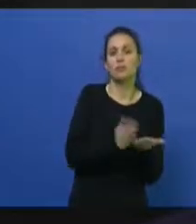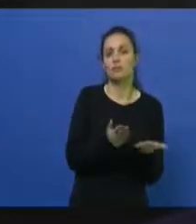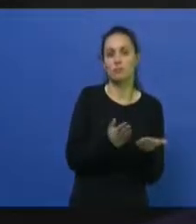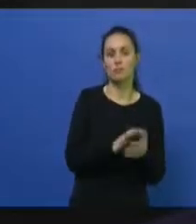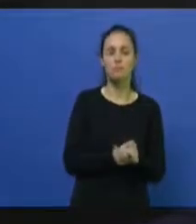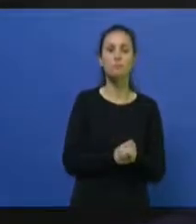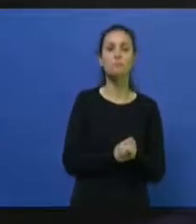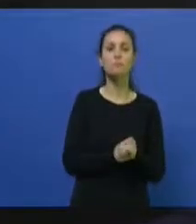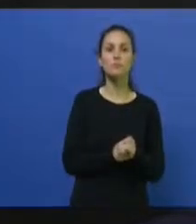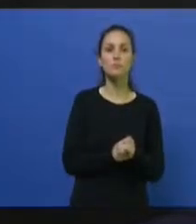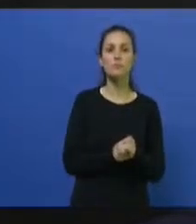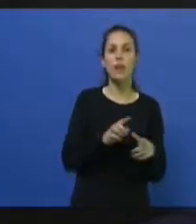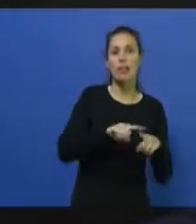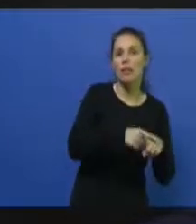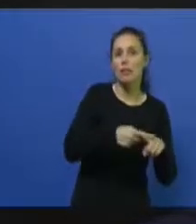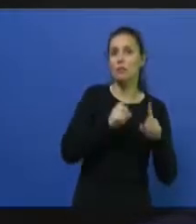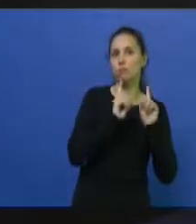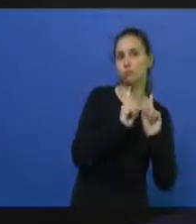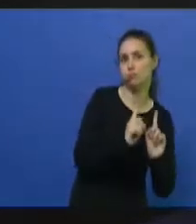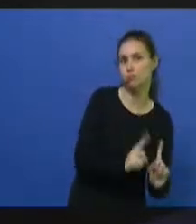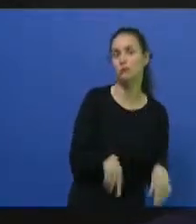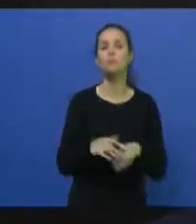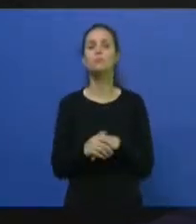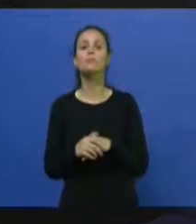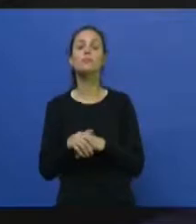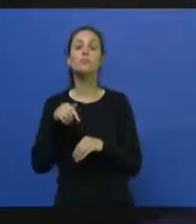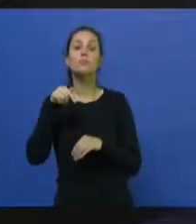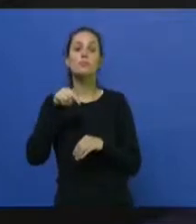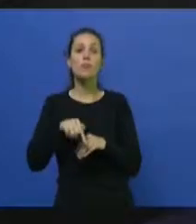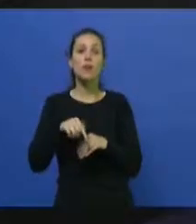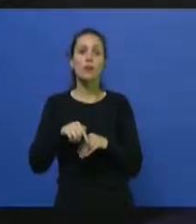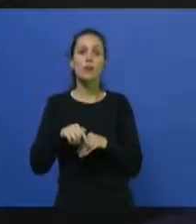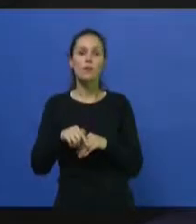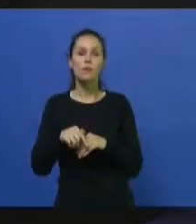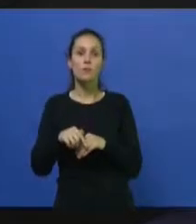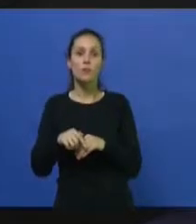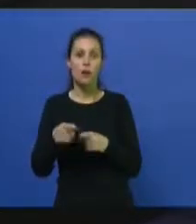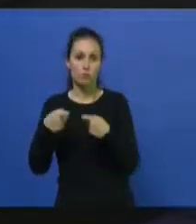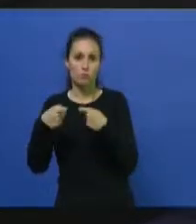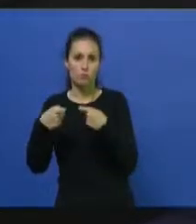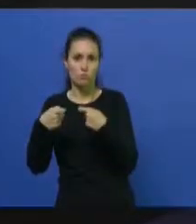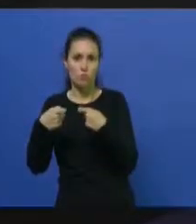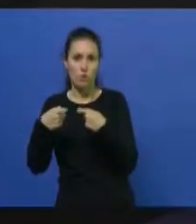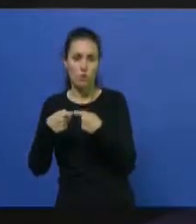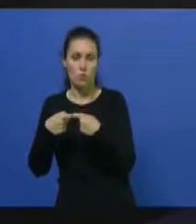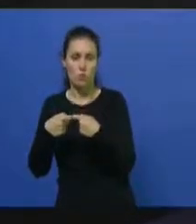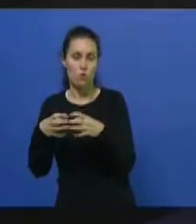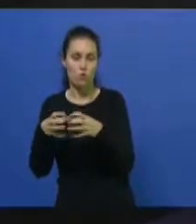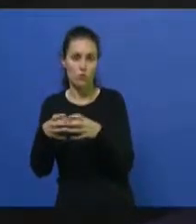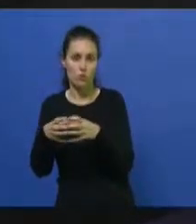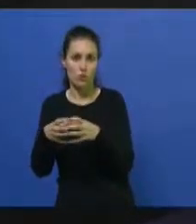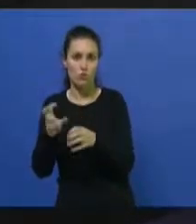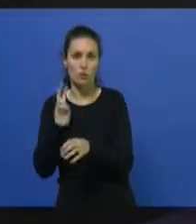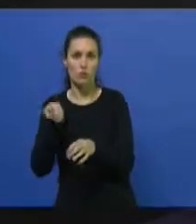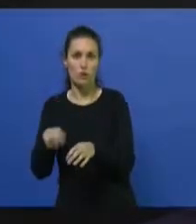debate, ¿no? Porque todos se echan la culpa con todo. Sí, sí, sí. Nos movemos del Ejecutivo y vamos a los consejos. Digo los consejos porque tenemos Villa María y después cruzamos el puente.